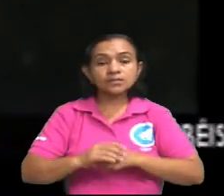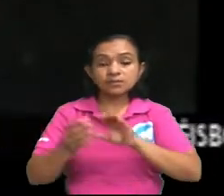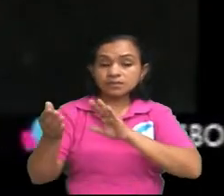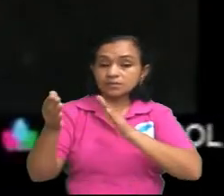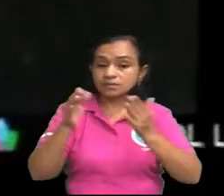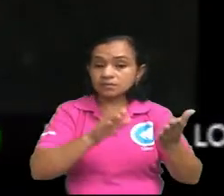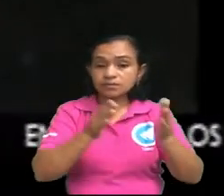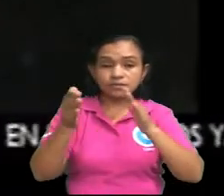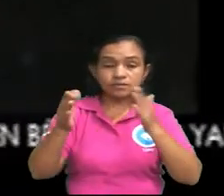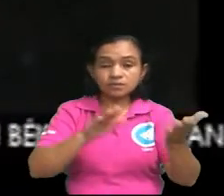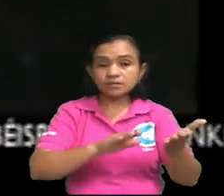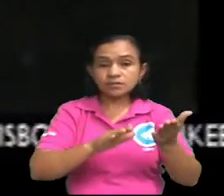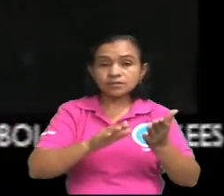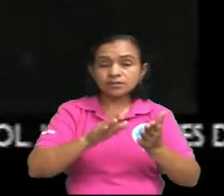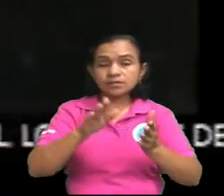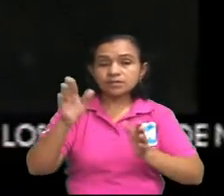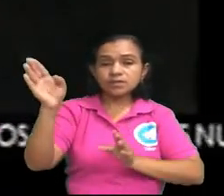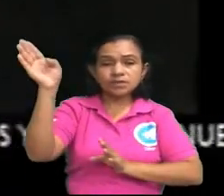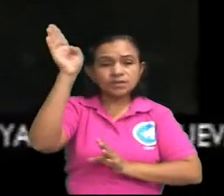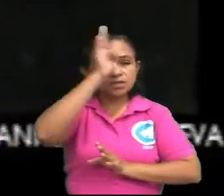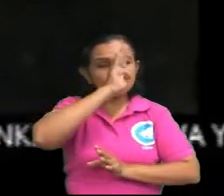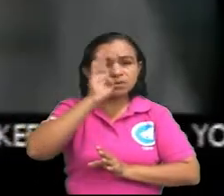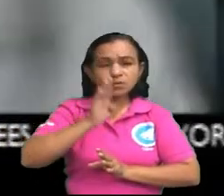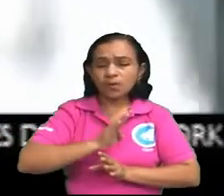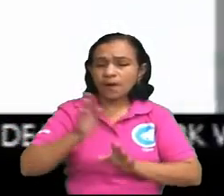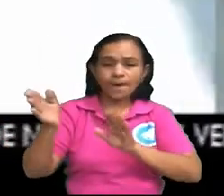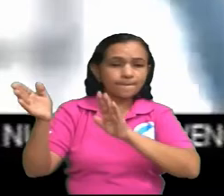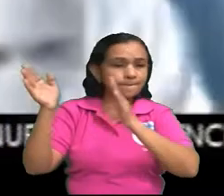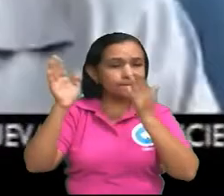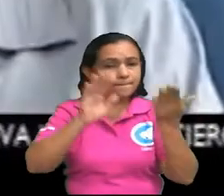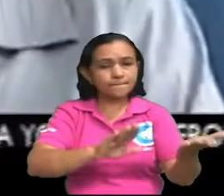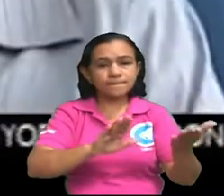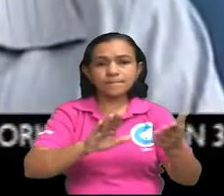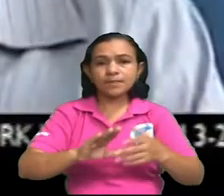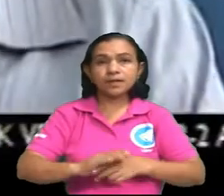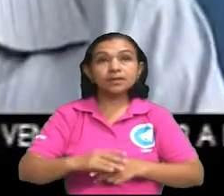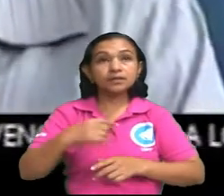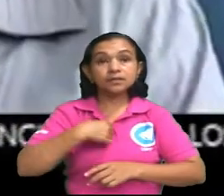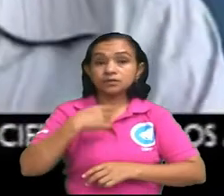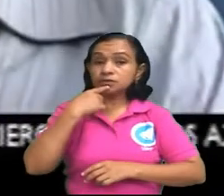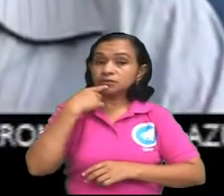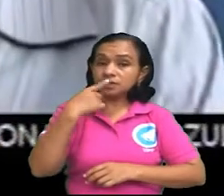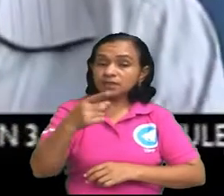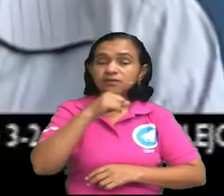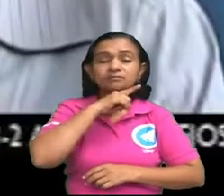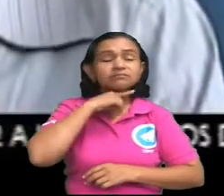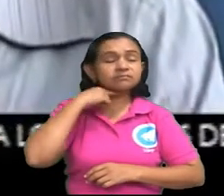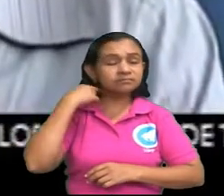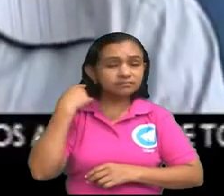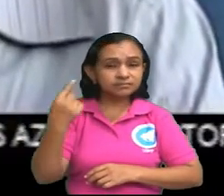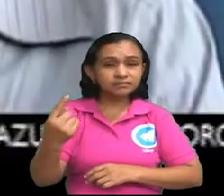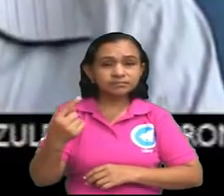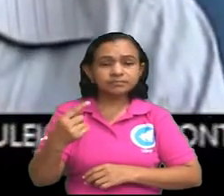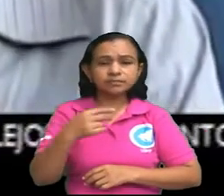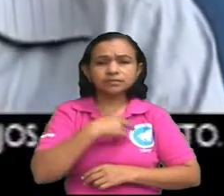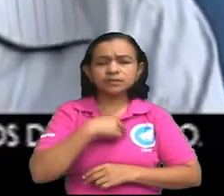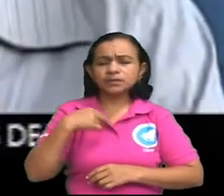es de los muertos que nunca mueren. Yo te digo honestamente, hubiera